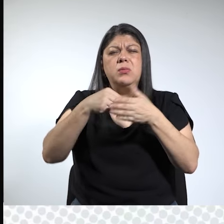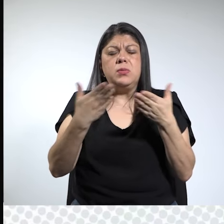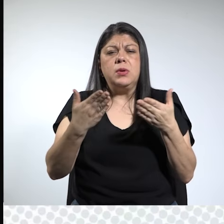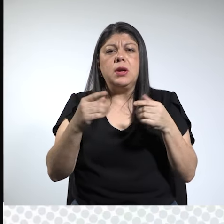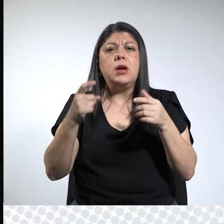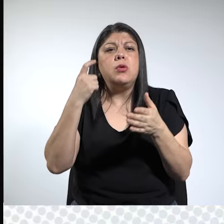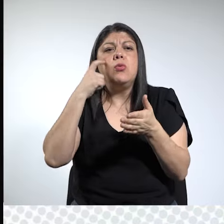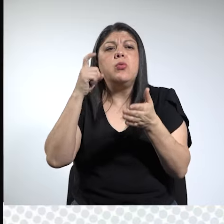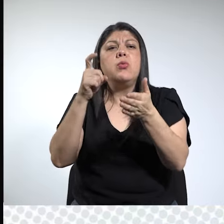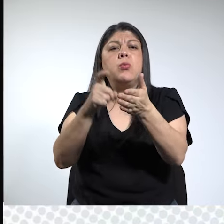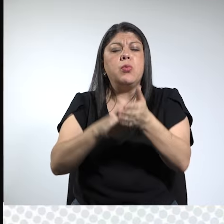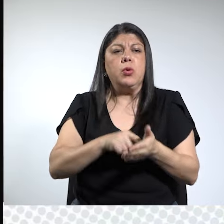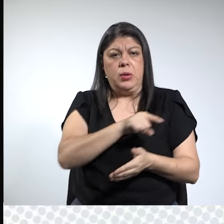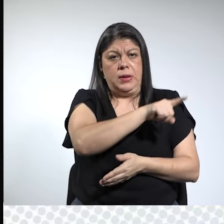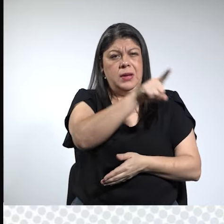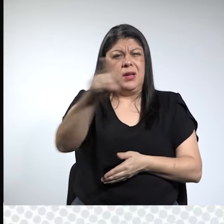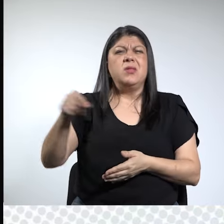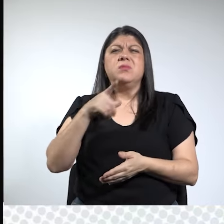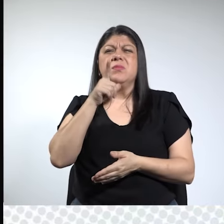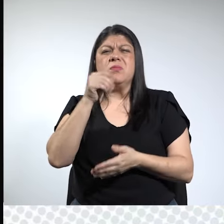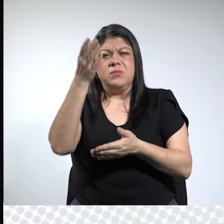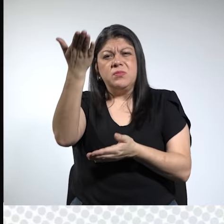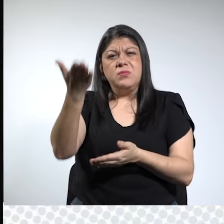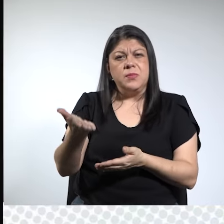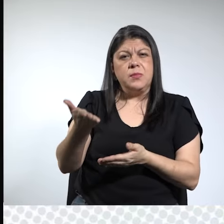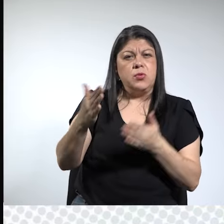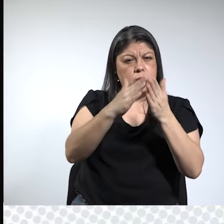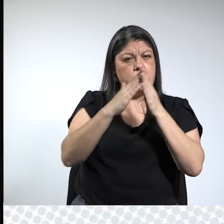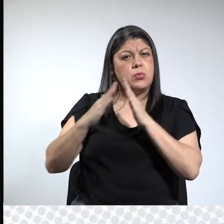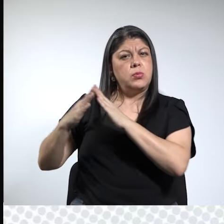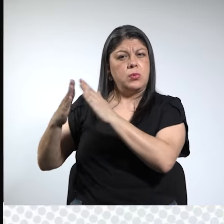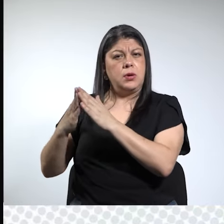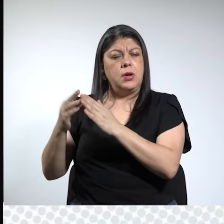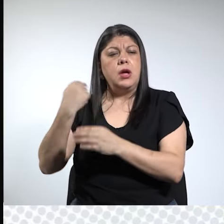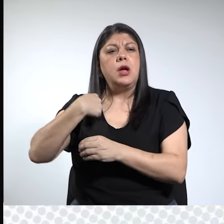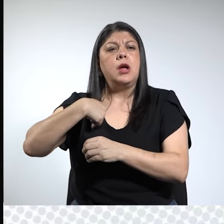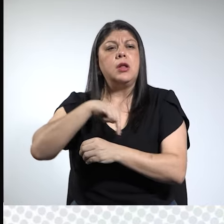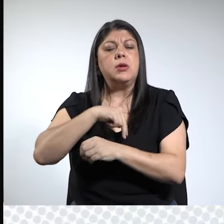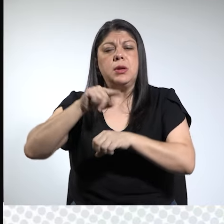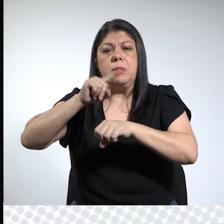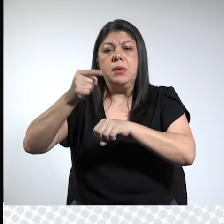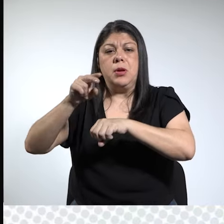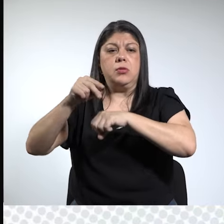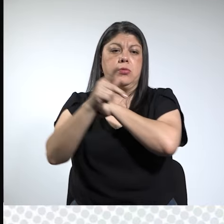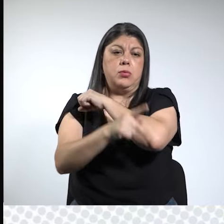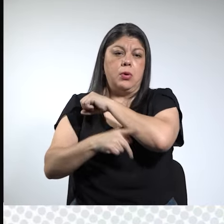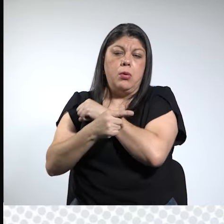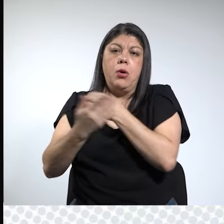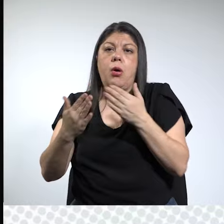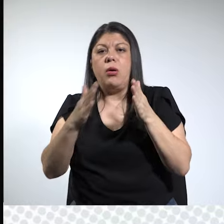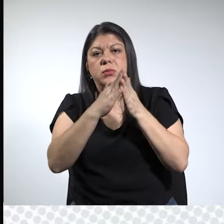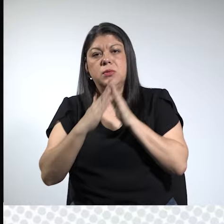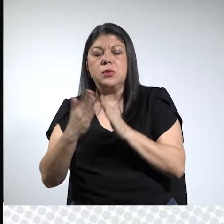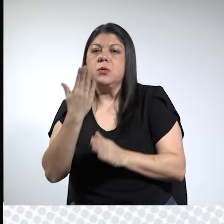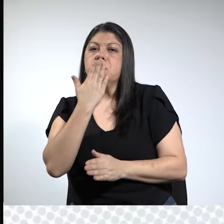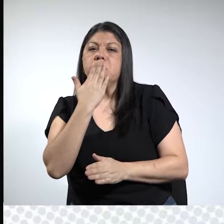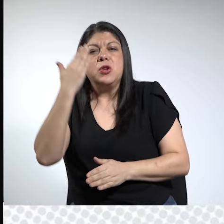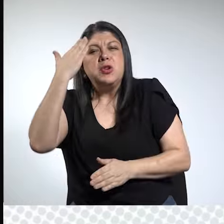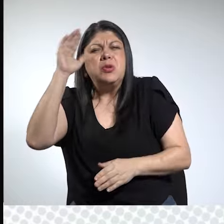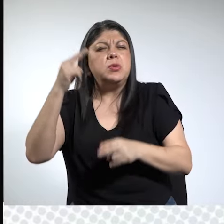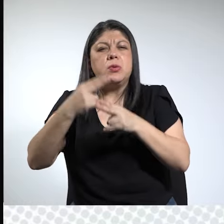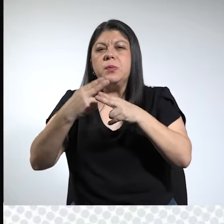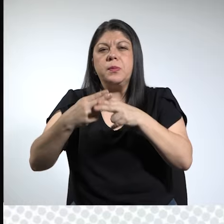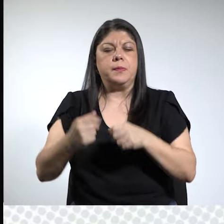el reconocimiento de quiénes son de nuestras primeras naciones o aborígenes, no sé cómo lo llaman en Costa Rica,